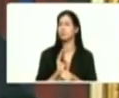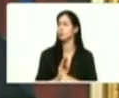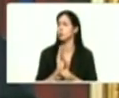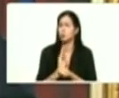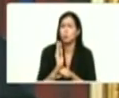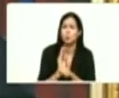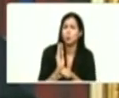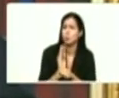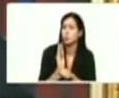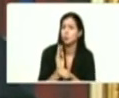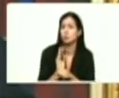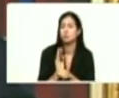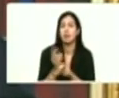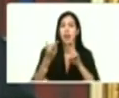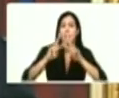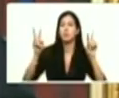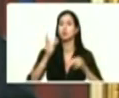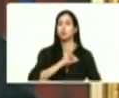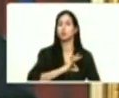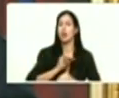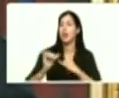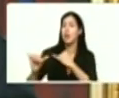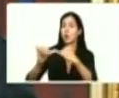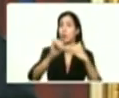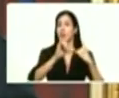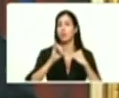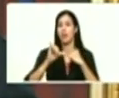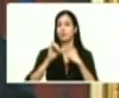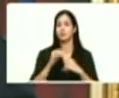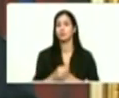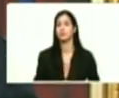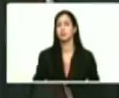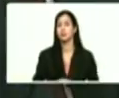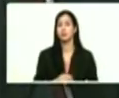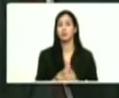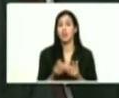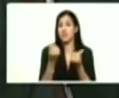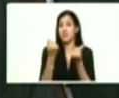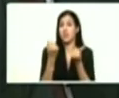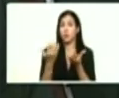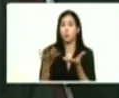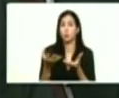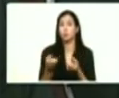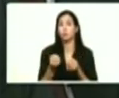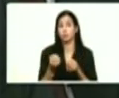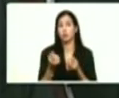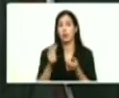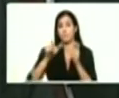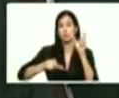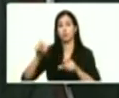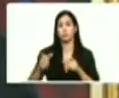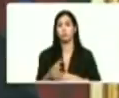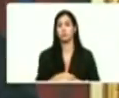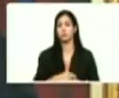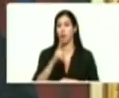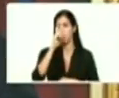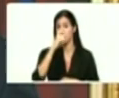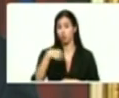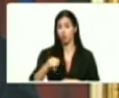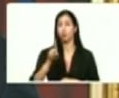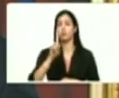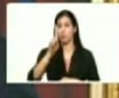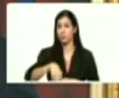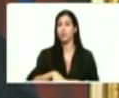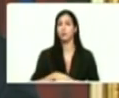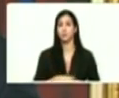cuidando la paz social la igualdad el ingreso de los trabajadores este año vamos a estar